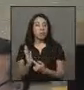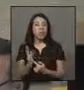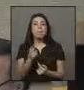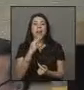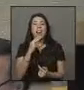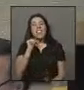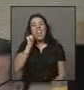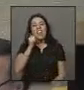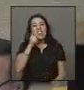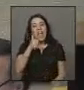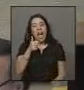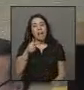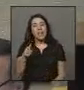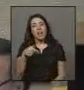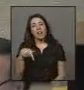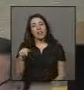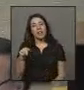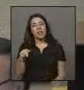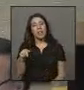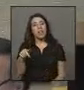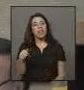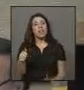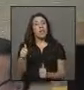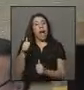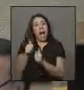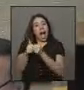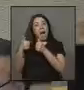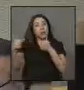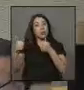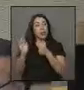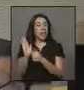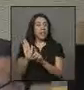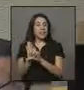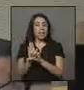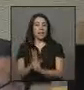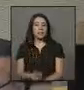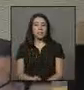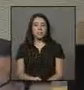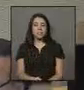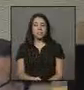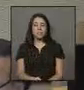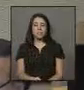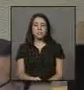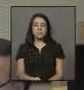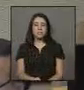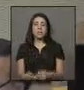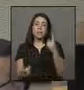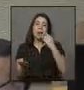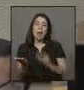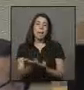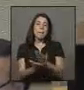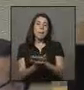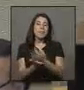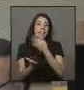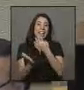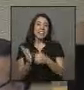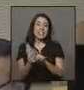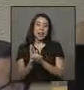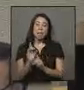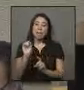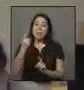vida cotidiana de una autoridad que es sujeto activo o sujeto pasivo en esta ley, justamente a las propuestas que contiene la ley. Entonces,